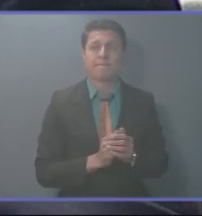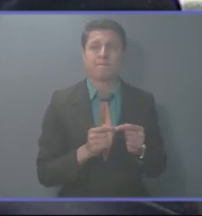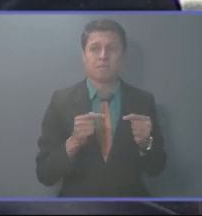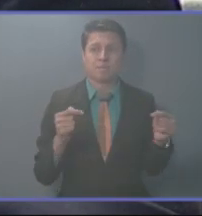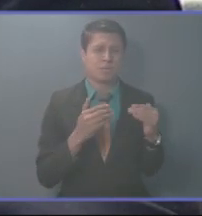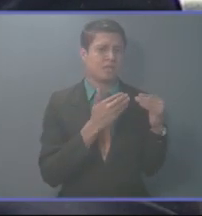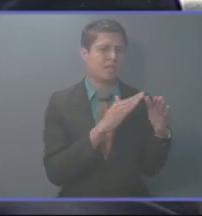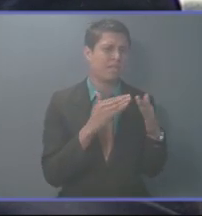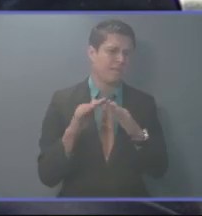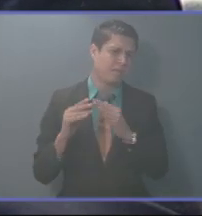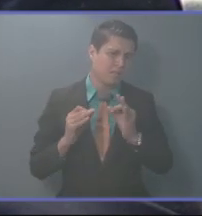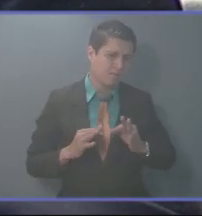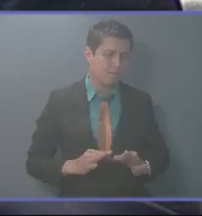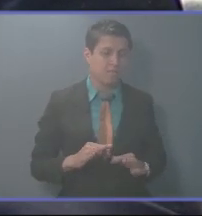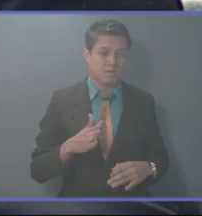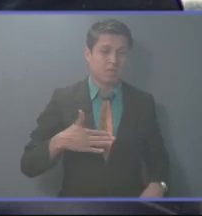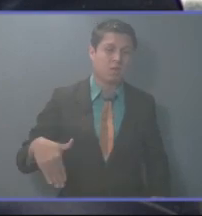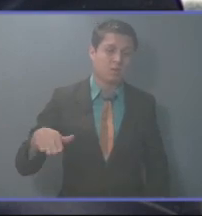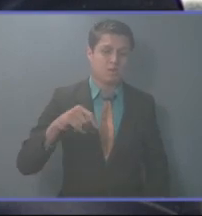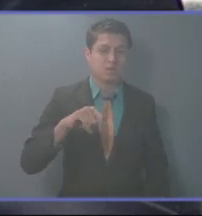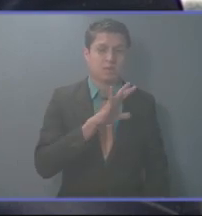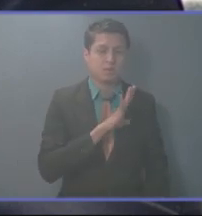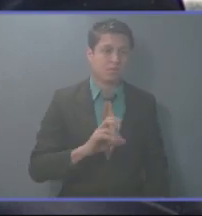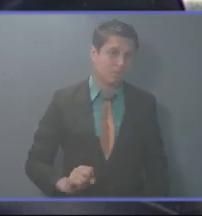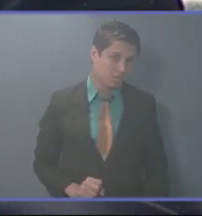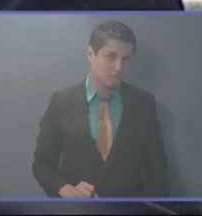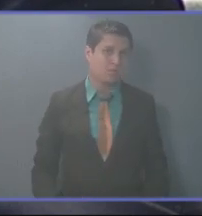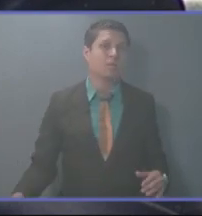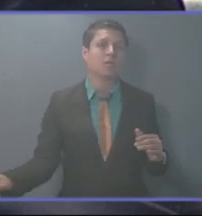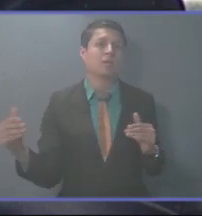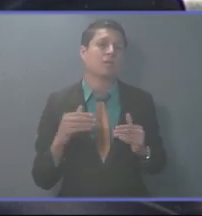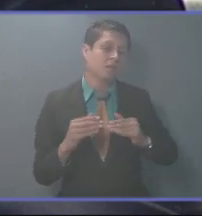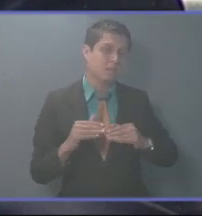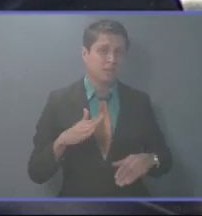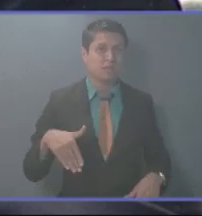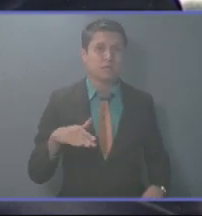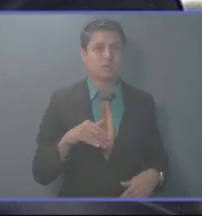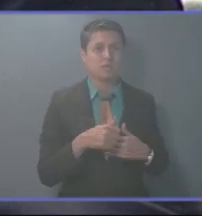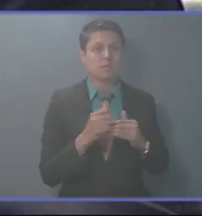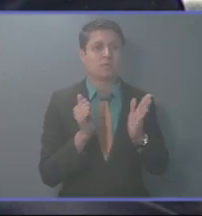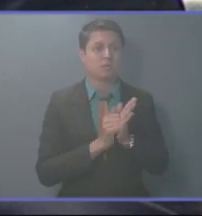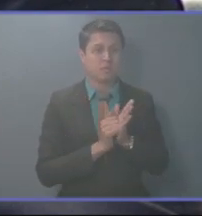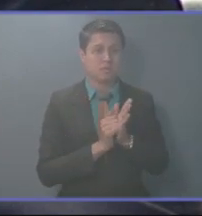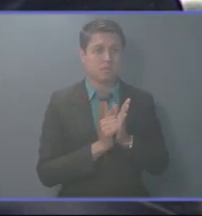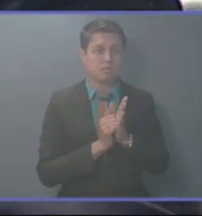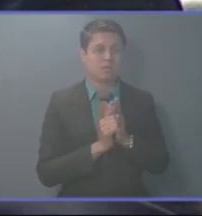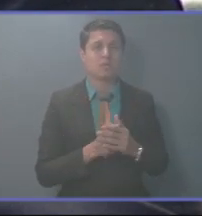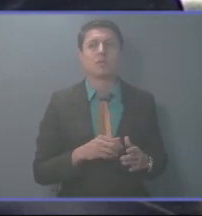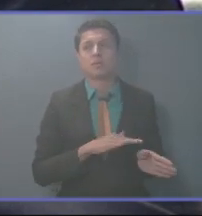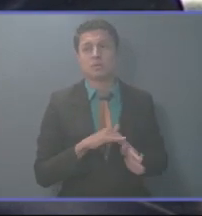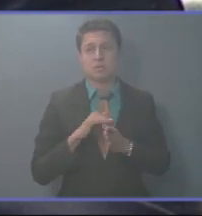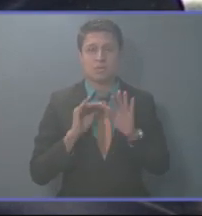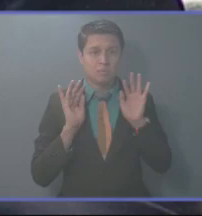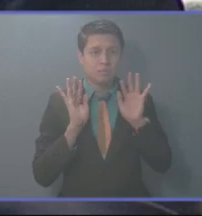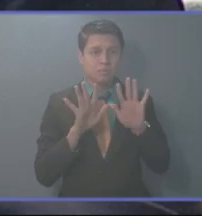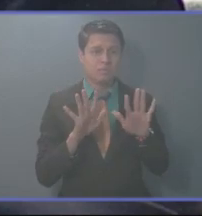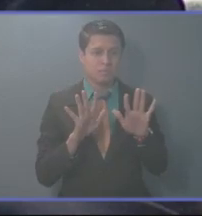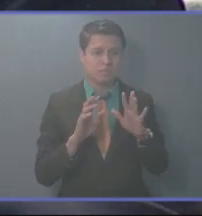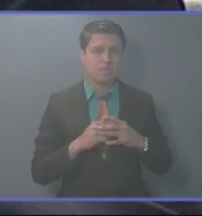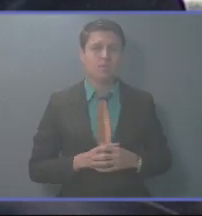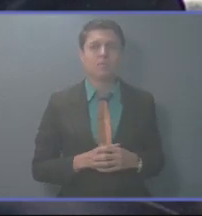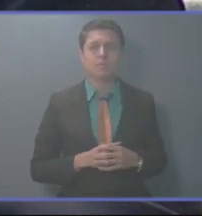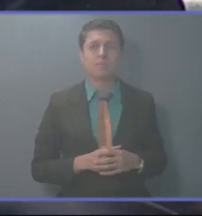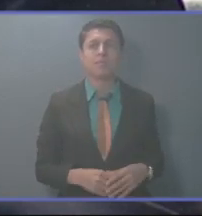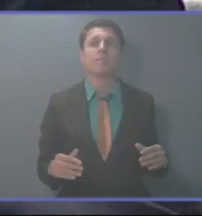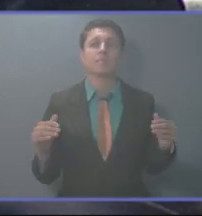distintas regiones del territorio nacional y dentro del recinto legislativo. 10. Que